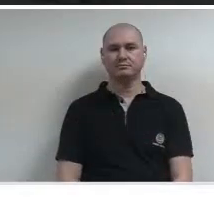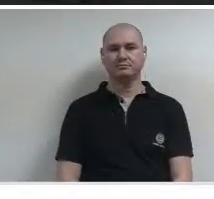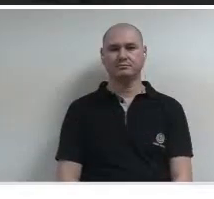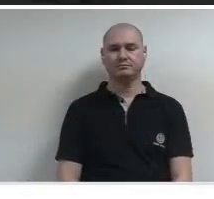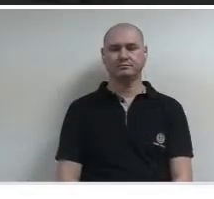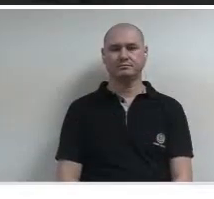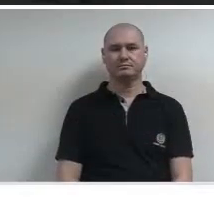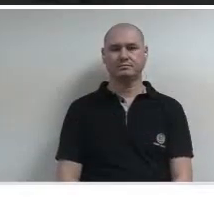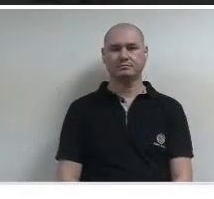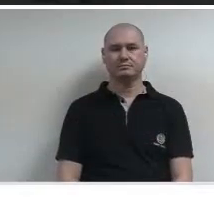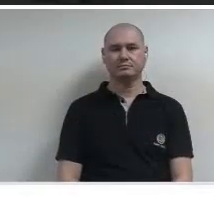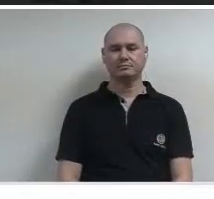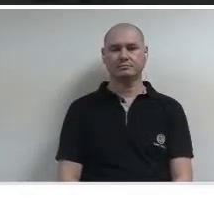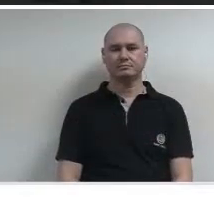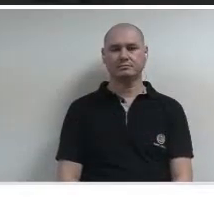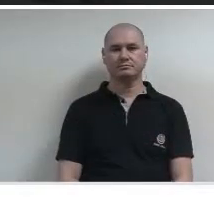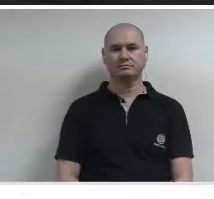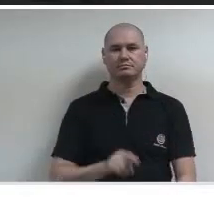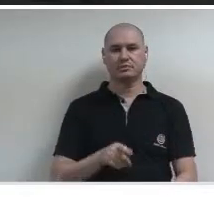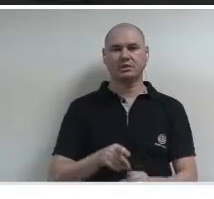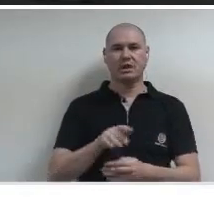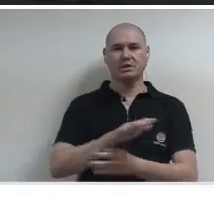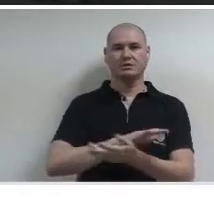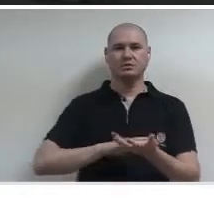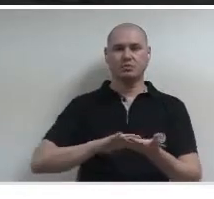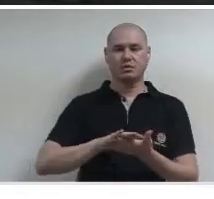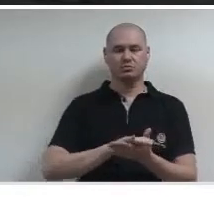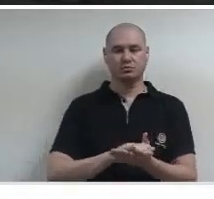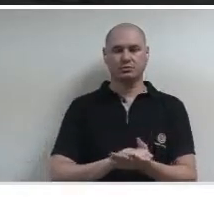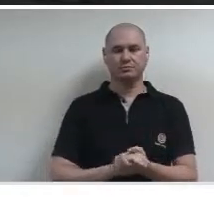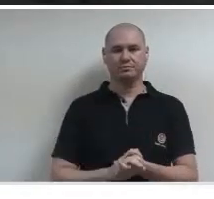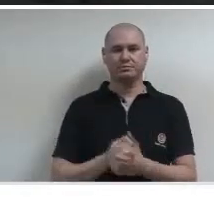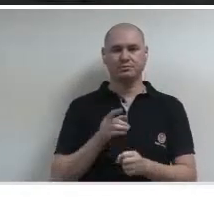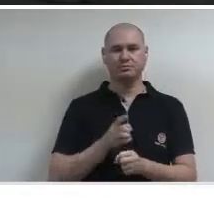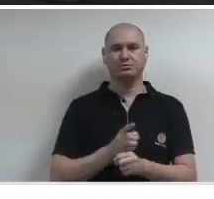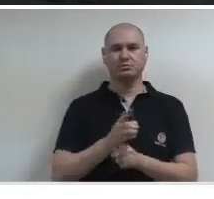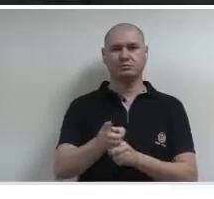se ha planteado después. En la